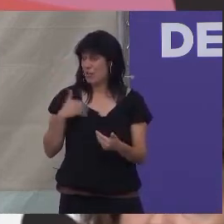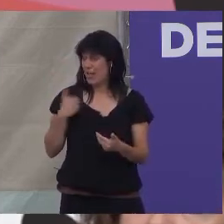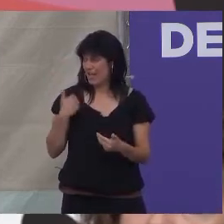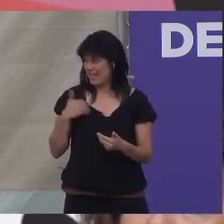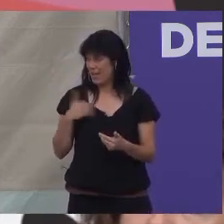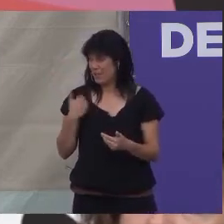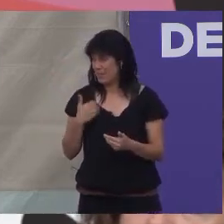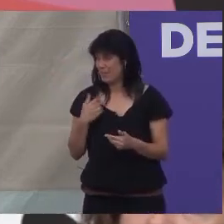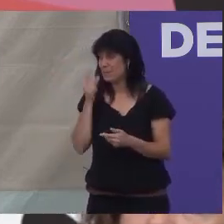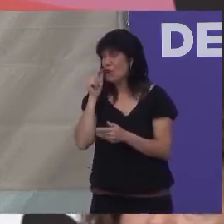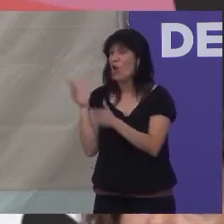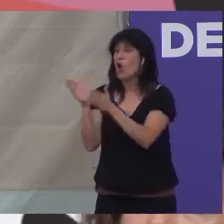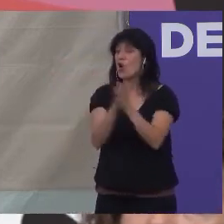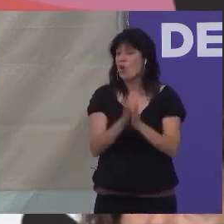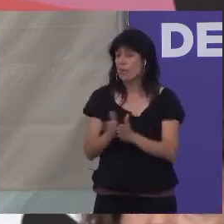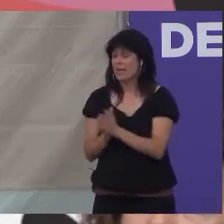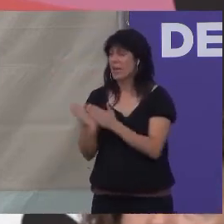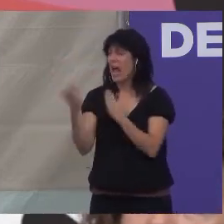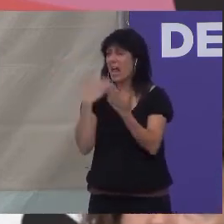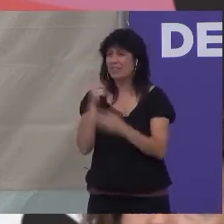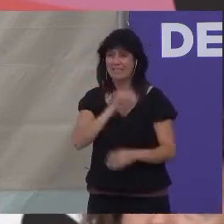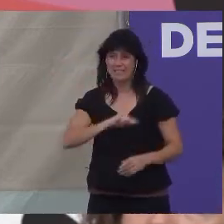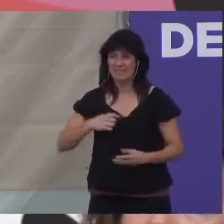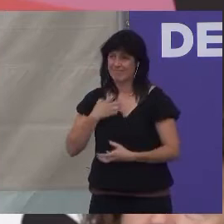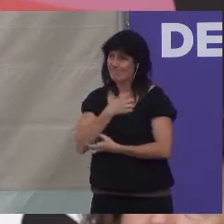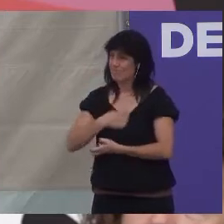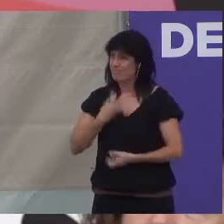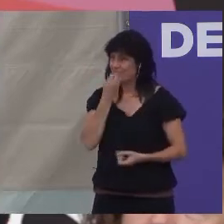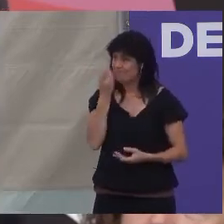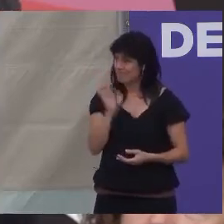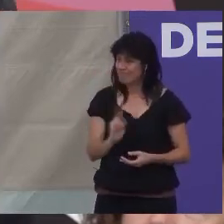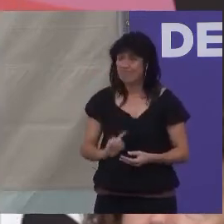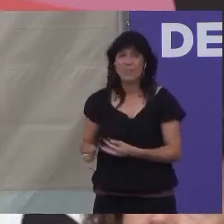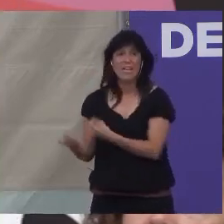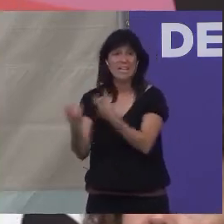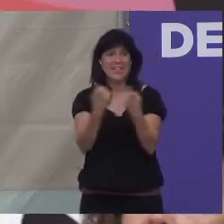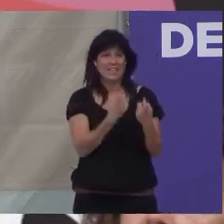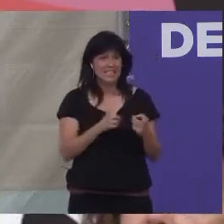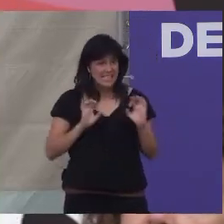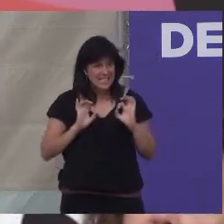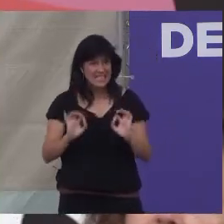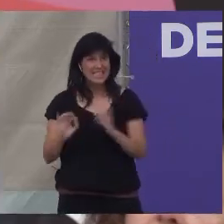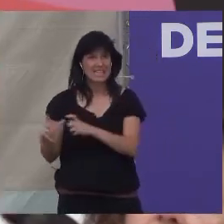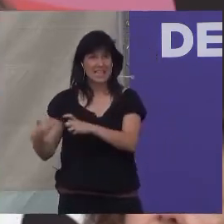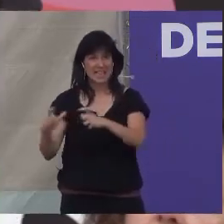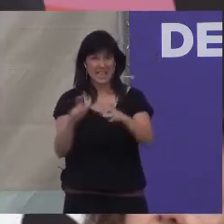a todos los compañeros hablando sobre el malestar y sobre las necesidades de los círculos.